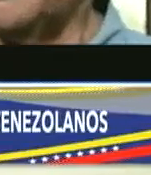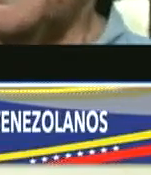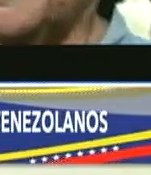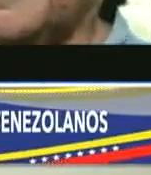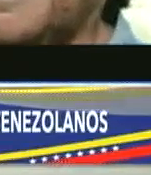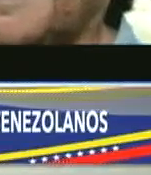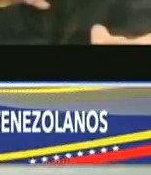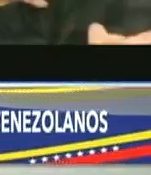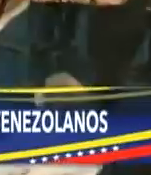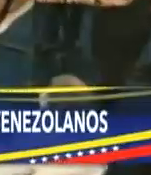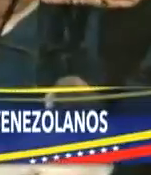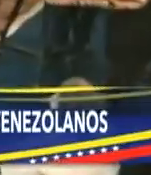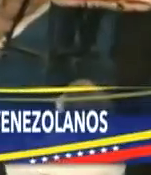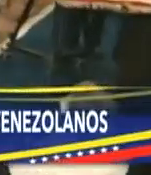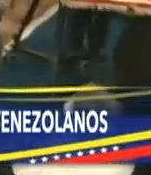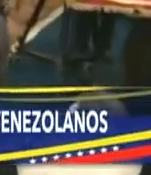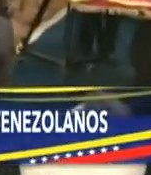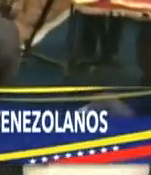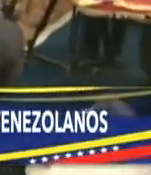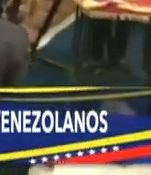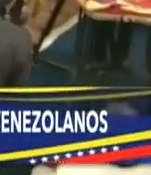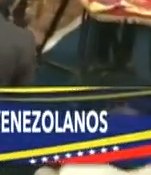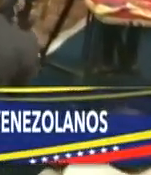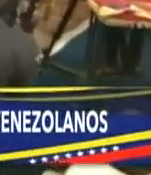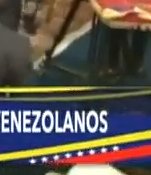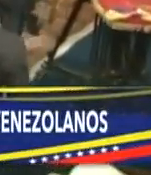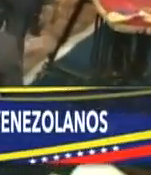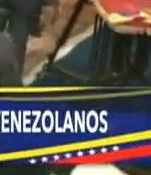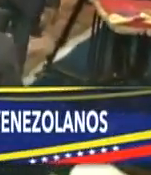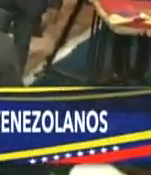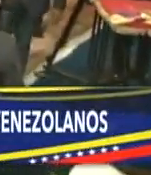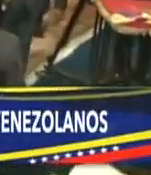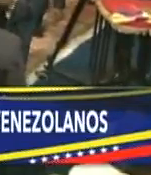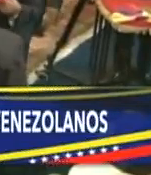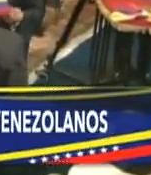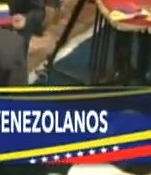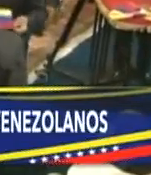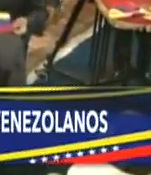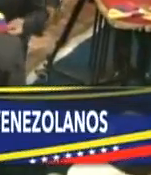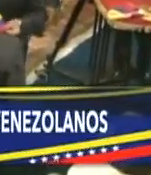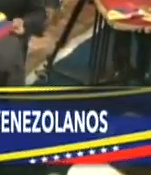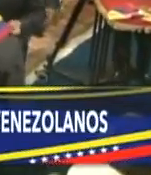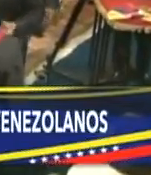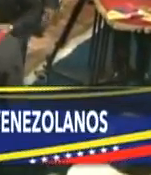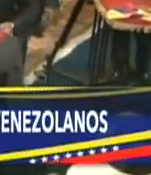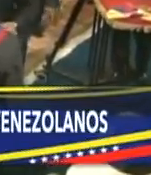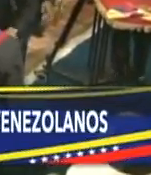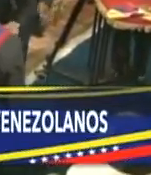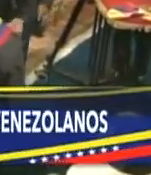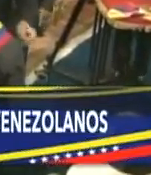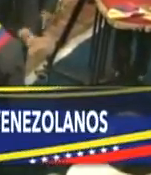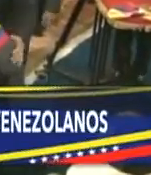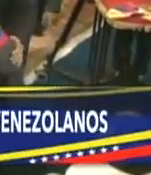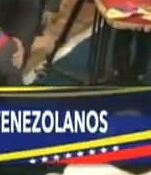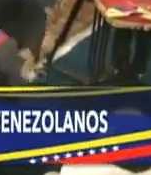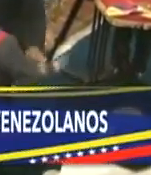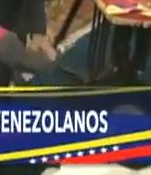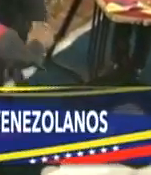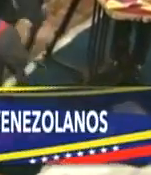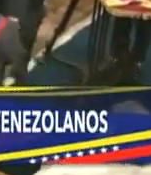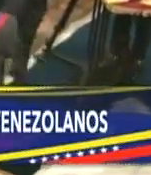Juvenal Ravelo, artista plástico del arte cinético. Premio Nacional de Cultura, Mención Artes Plásticas, en el